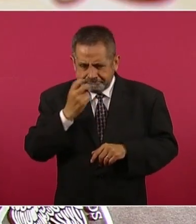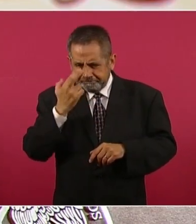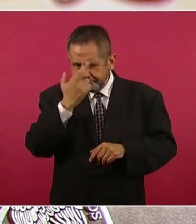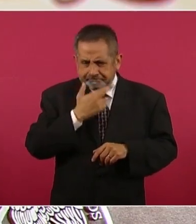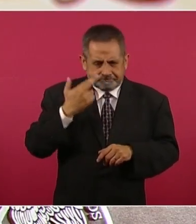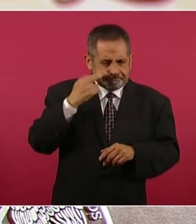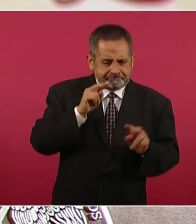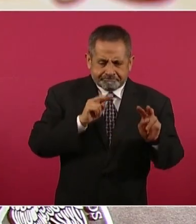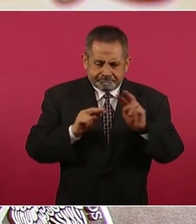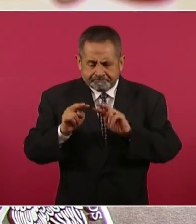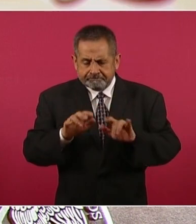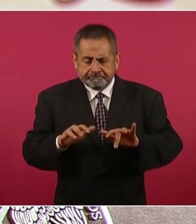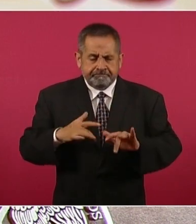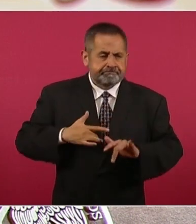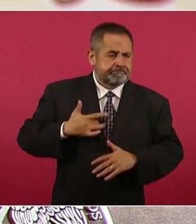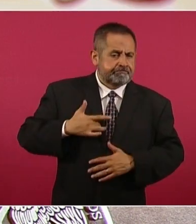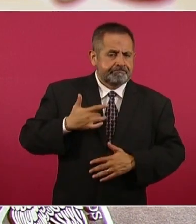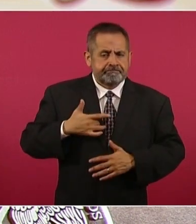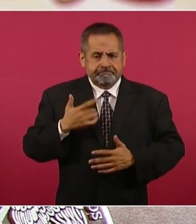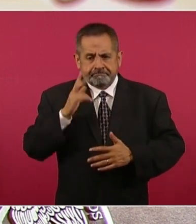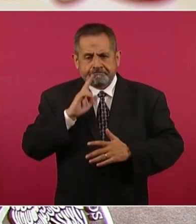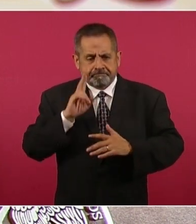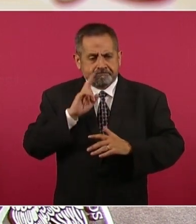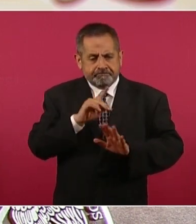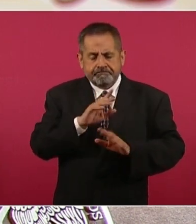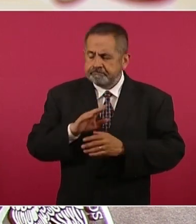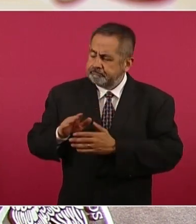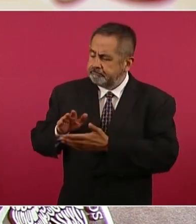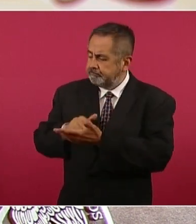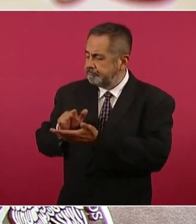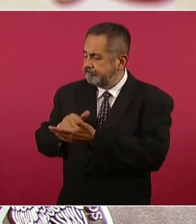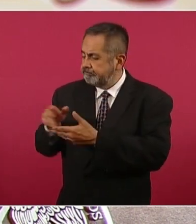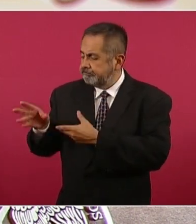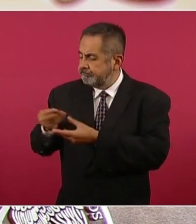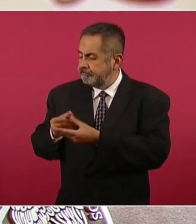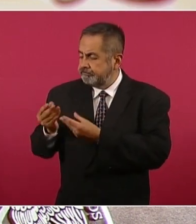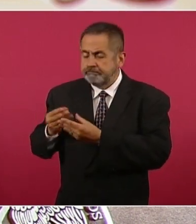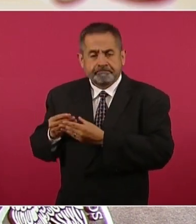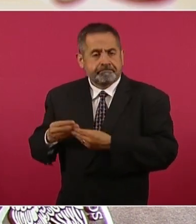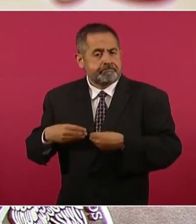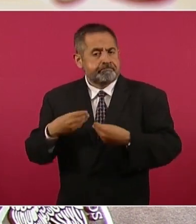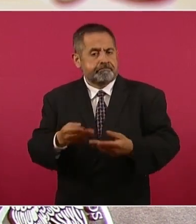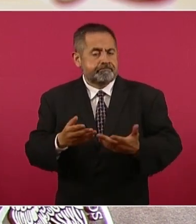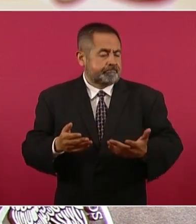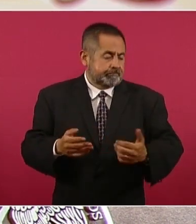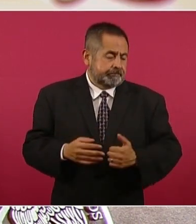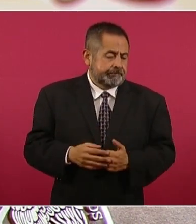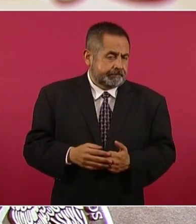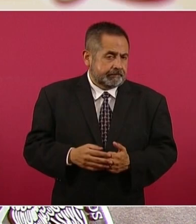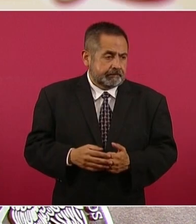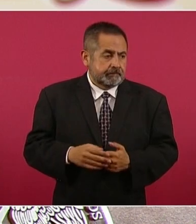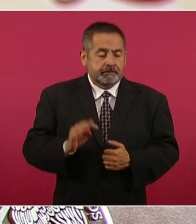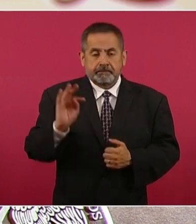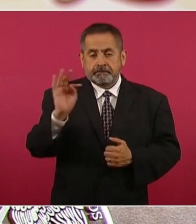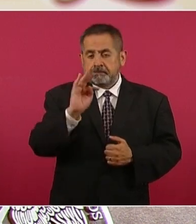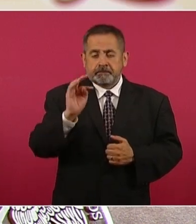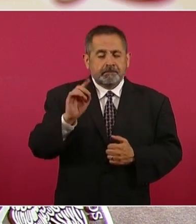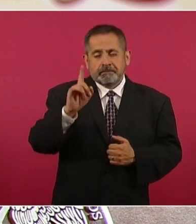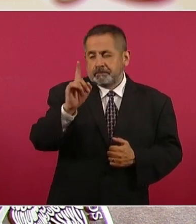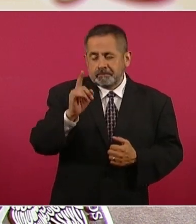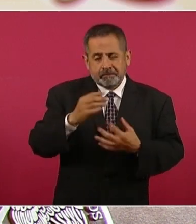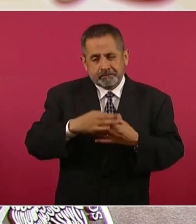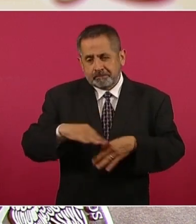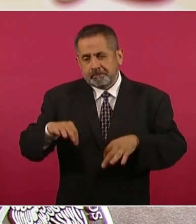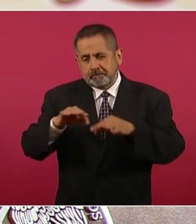están en la actualización de algunos de sus datos. Principalmente uno de los documentos más